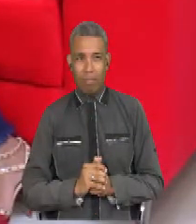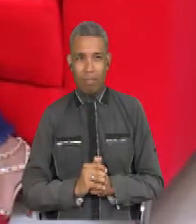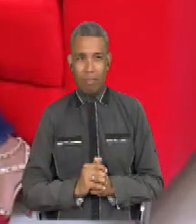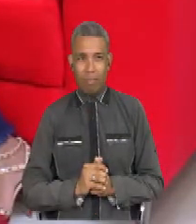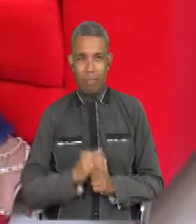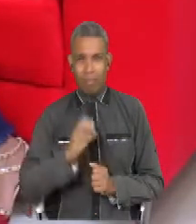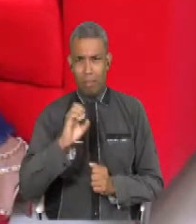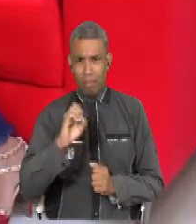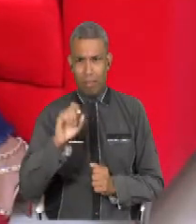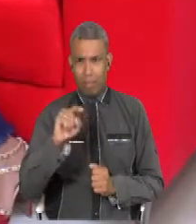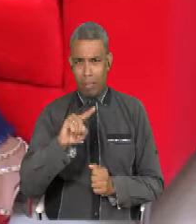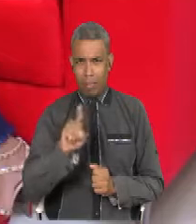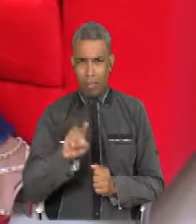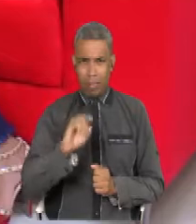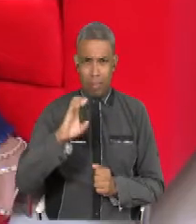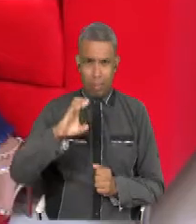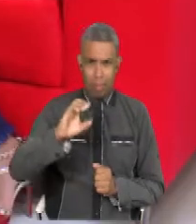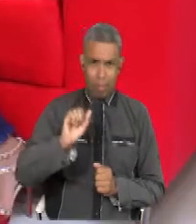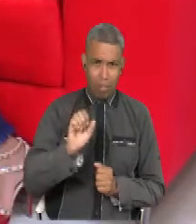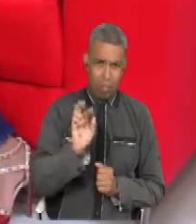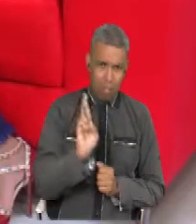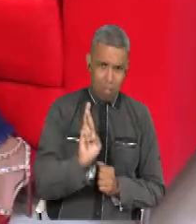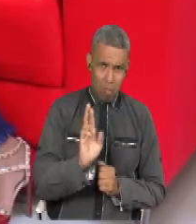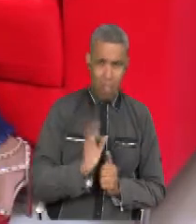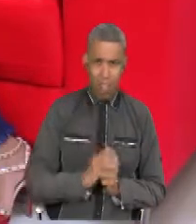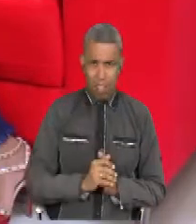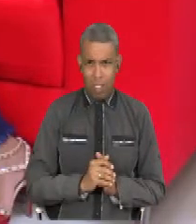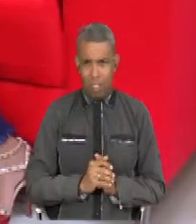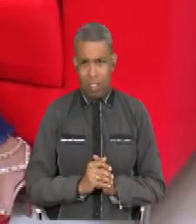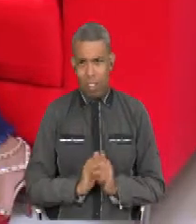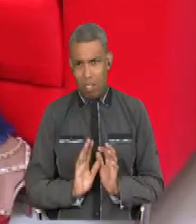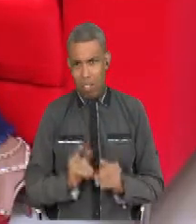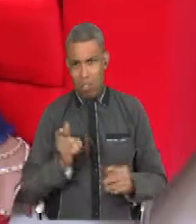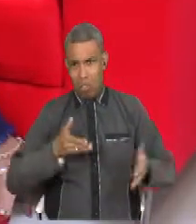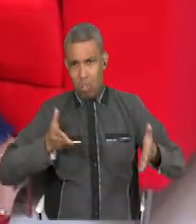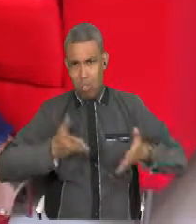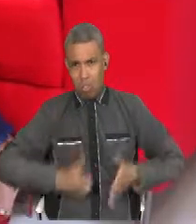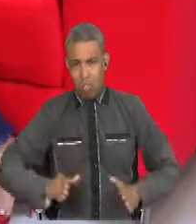porque nació naturalmente en Santiago de Chile.